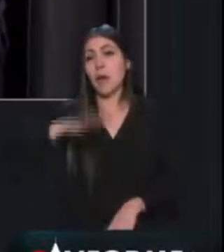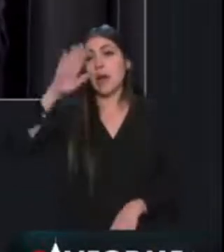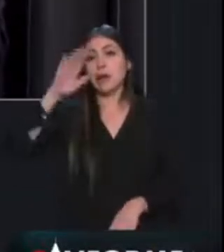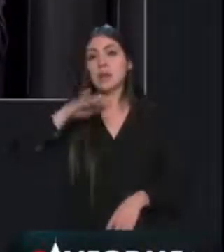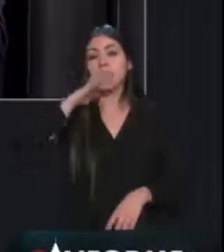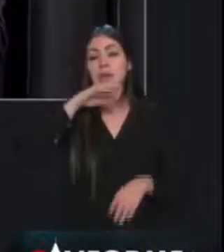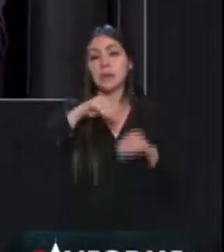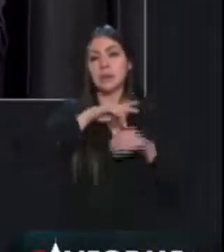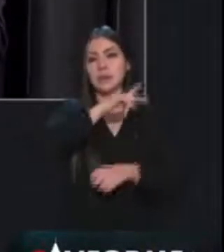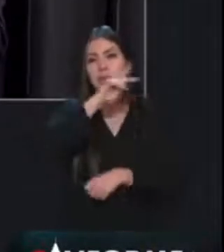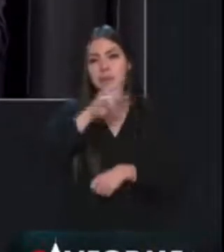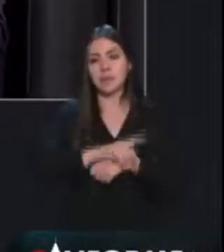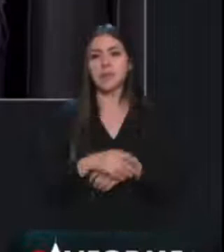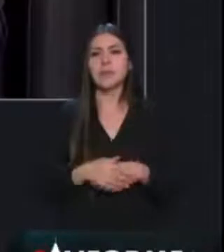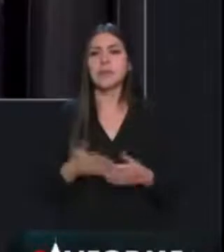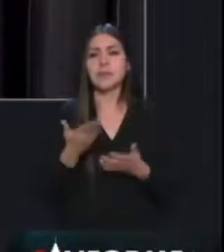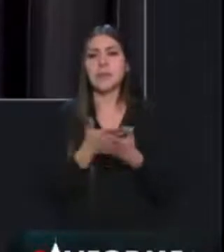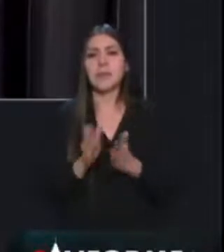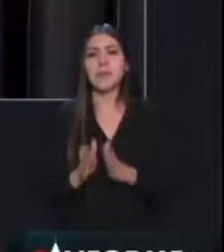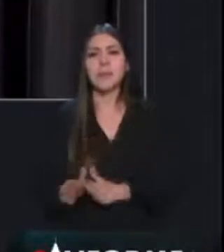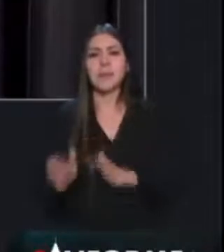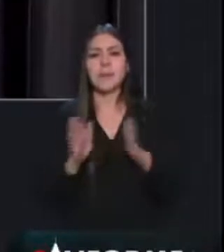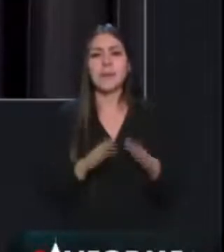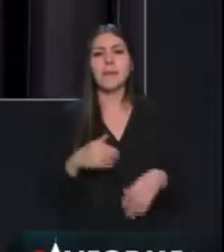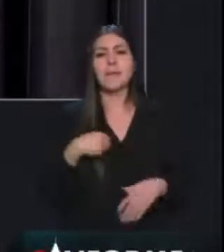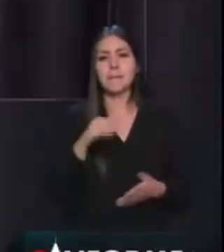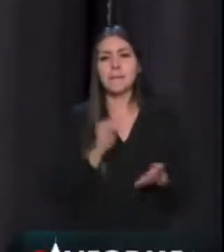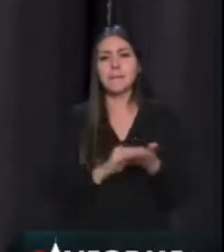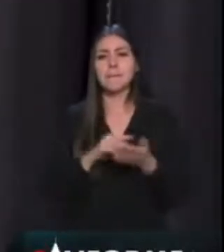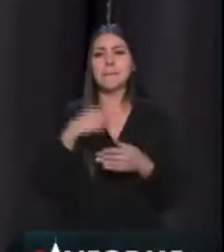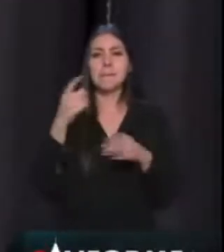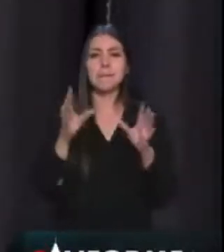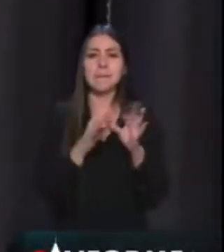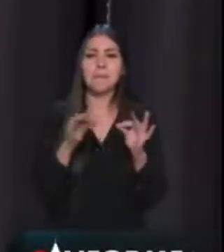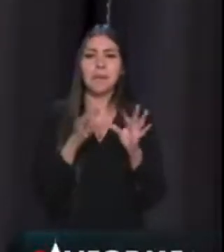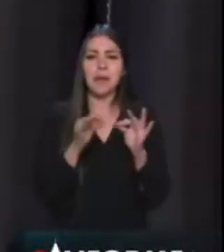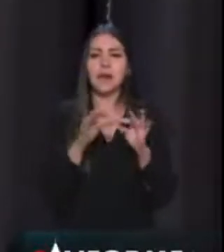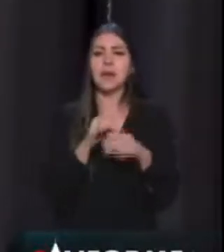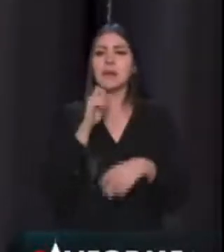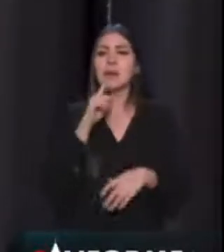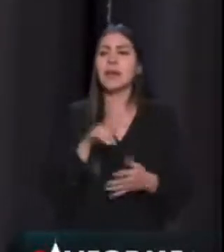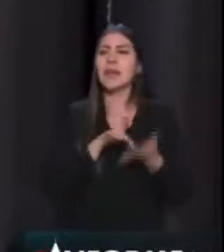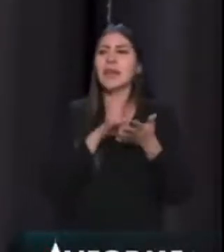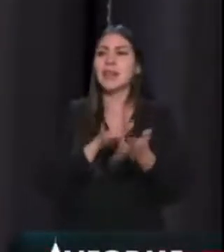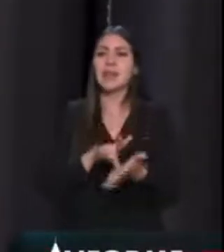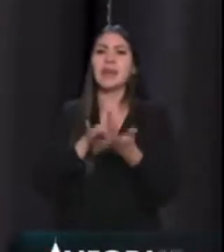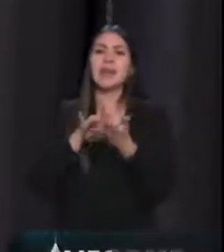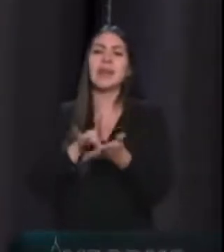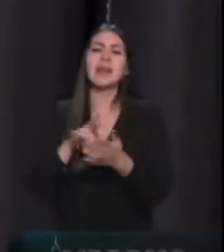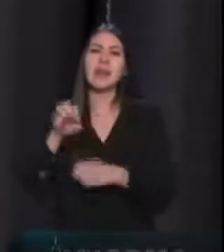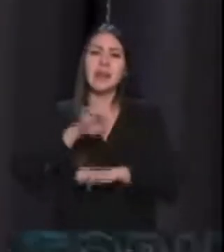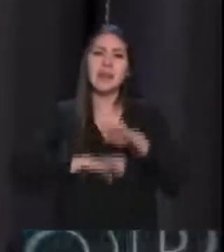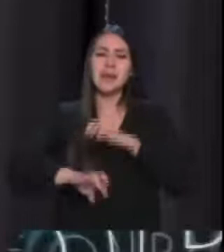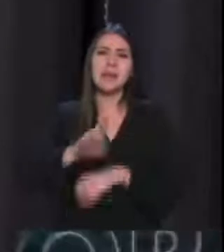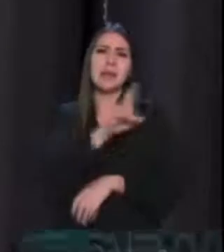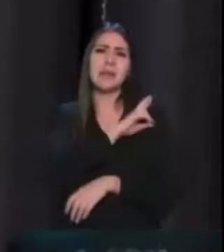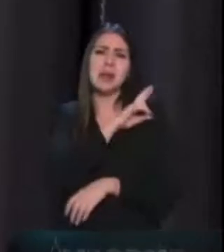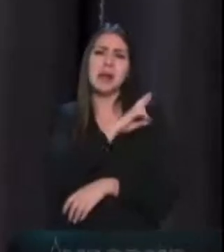país. Por otro lado, yo quiero seguir insistiendo, el subsidio a privados. Nos ha costado en este